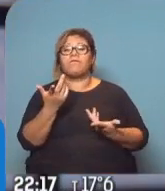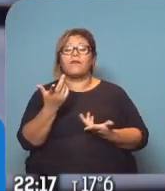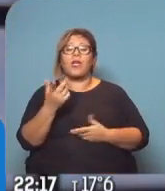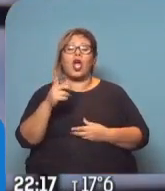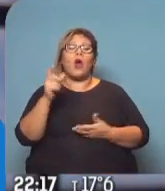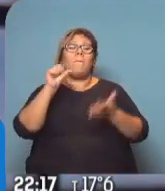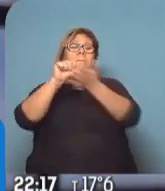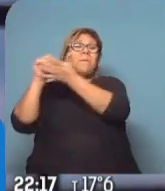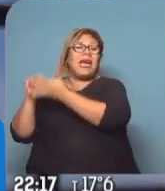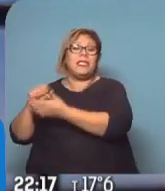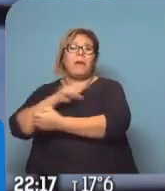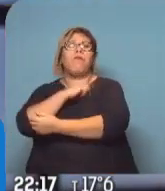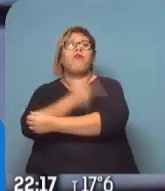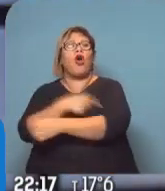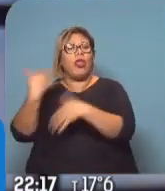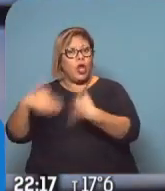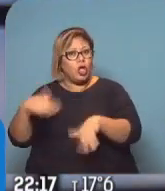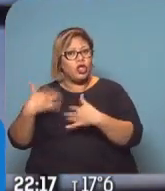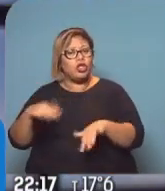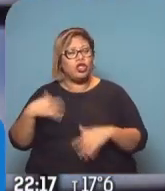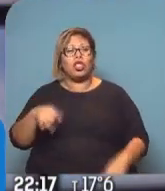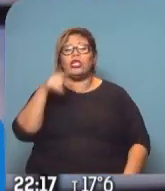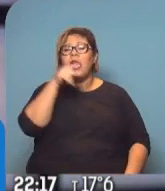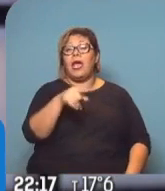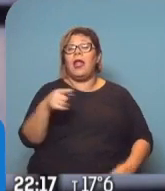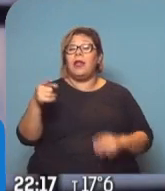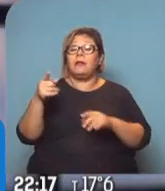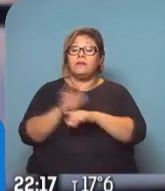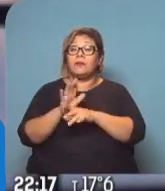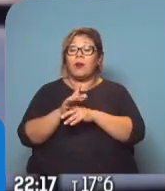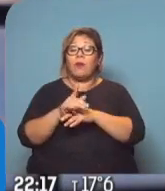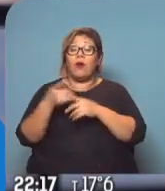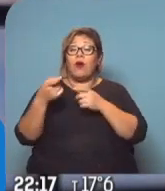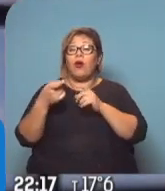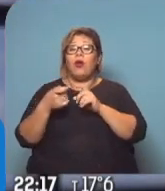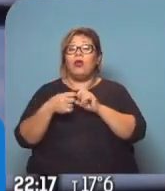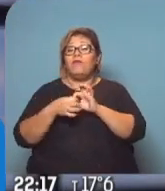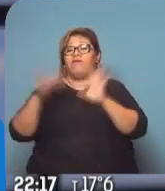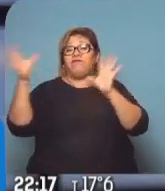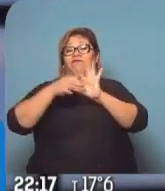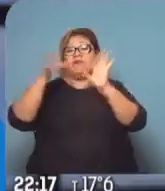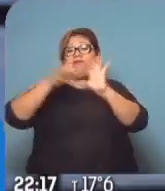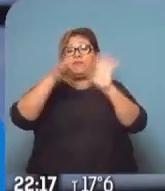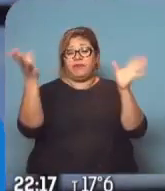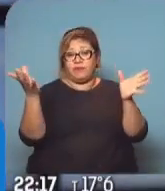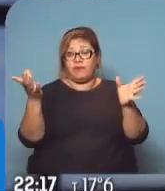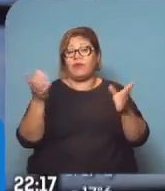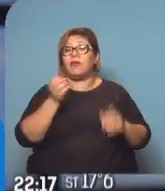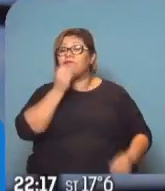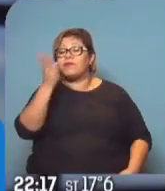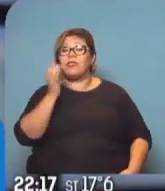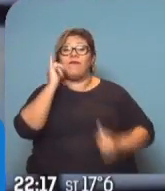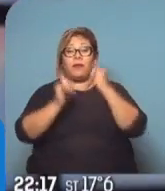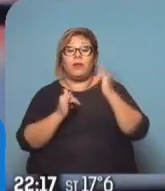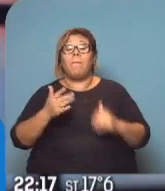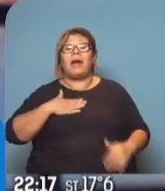que lo podían haber ayudado. Yo creo que él no está especulando con información ni que tiene información que todavía no publicó. Me